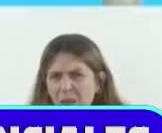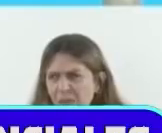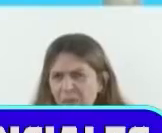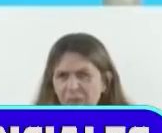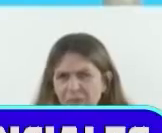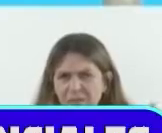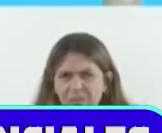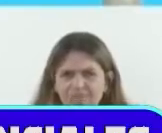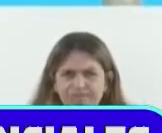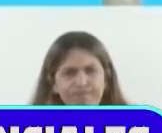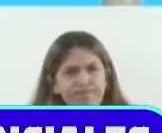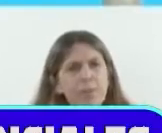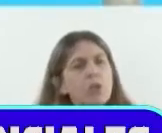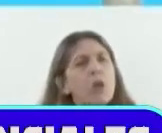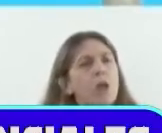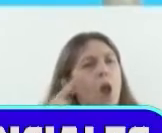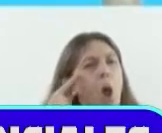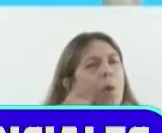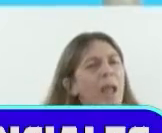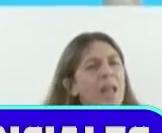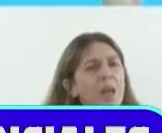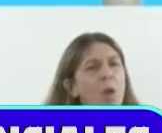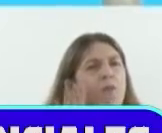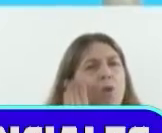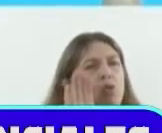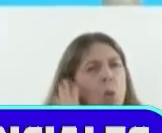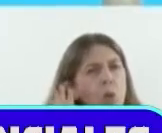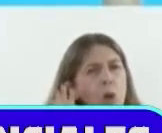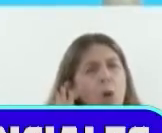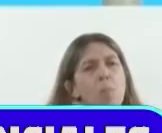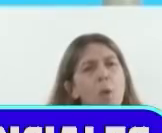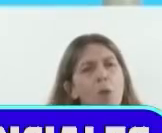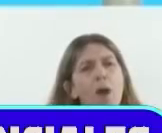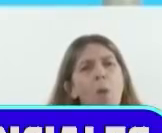mirar para adelante. Tratemos de que eso no vuelva a ocurrir